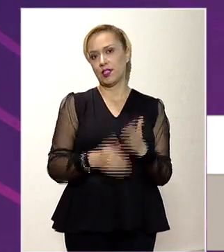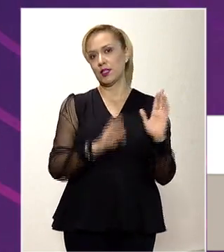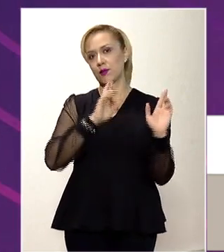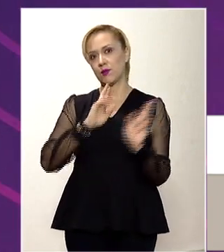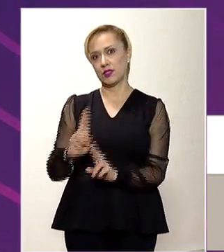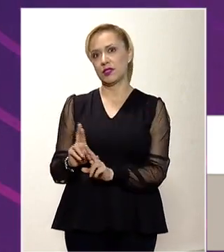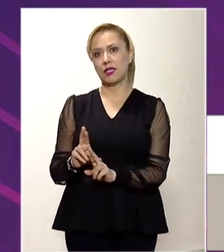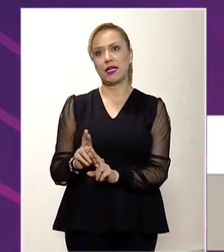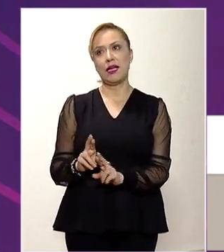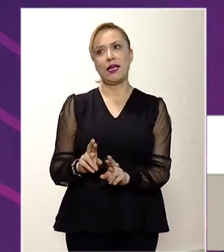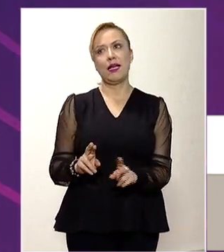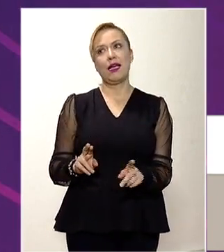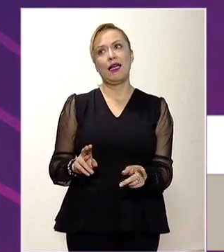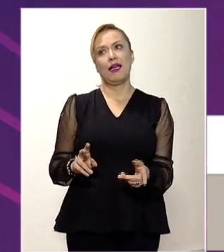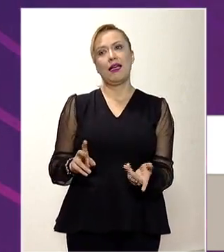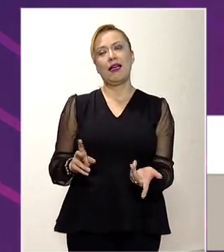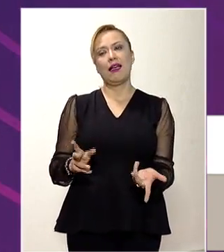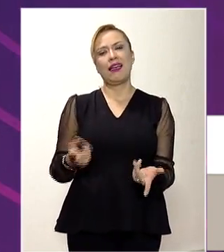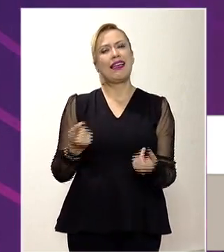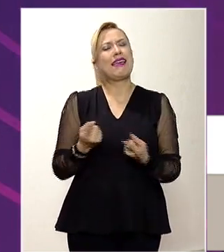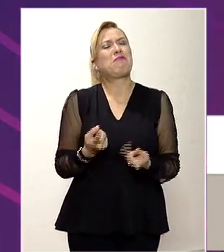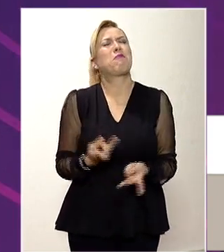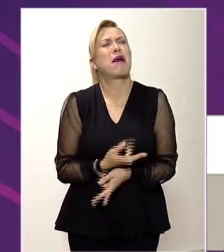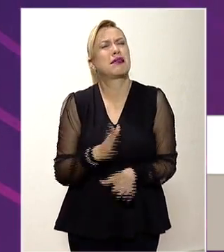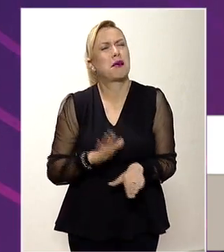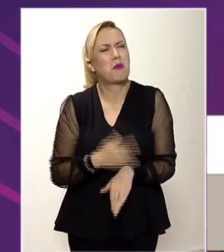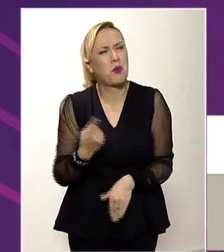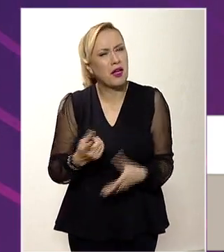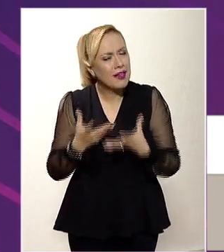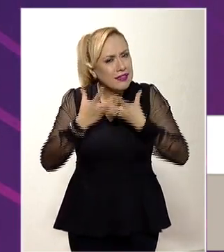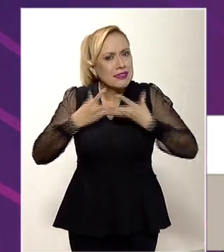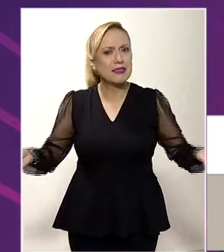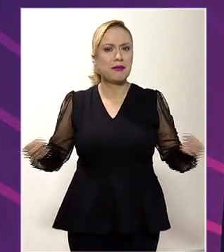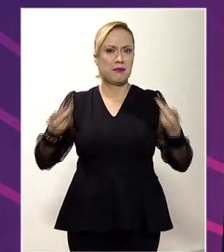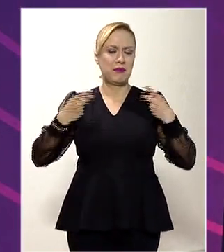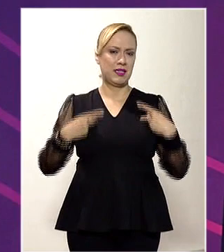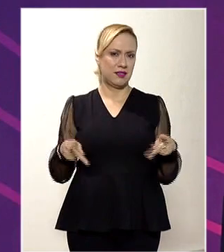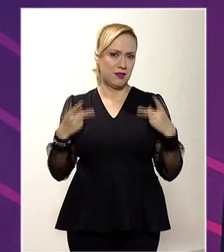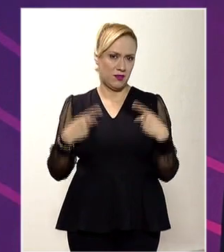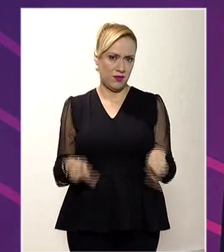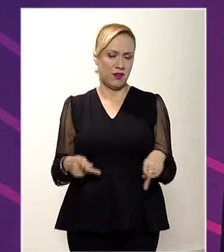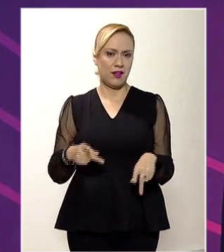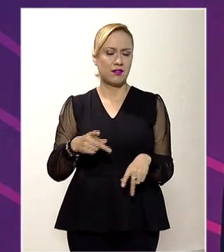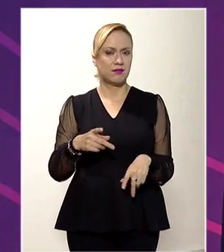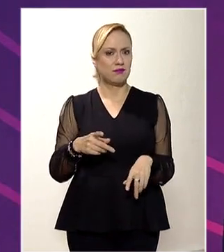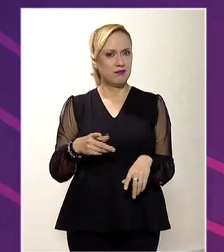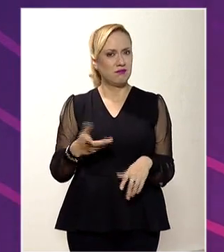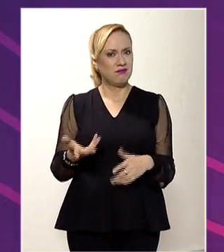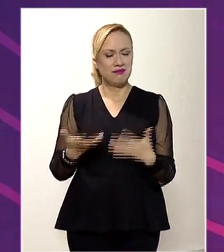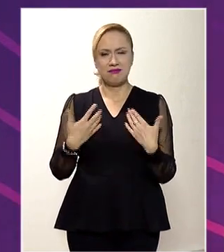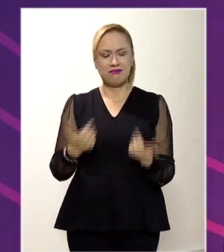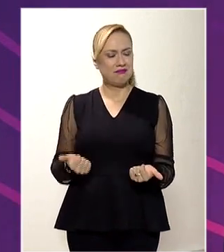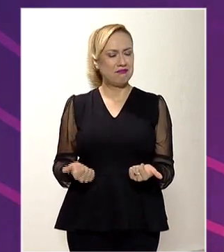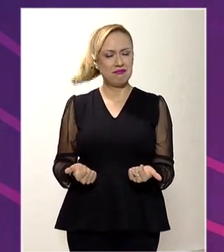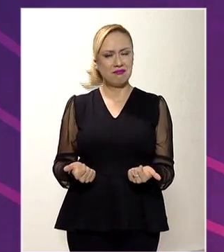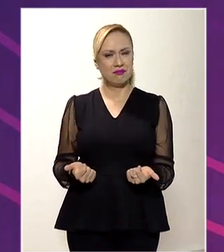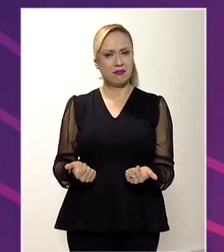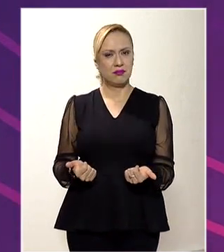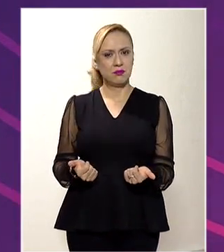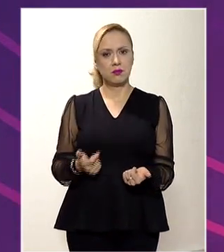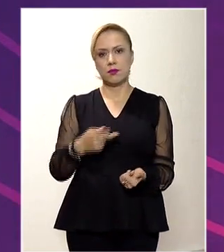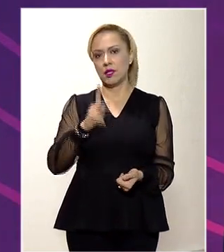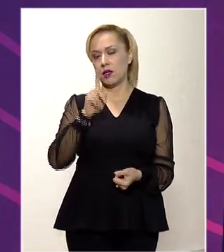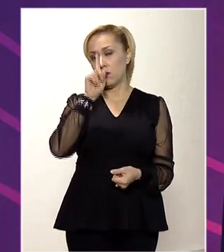sea, ¿qué está motivando estas desapariciones? Un montón de cosas que nos faltan comprender. Pero hay una cosa que sí no